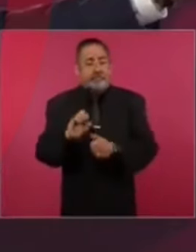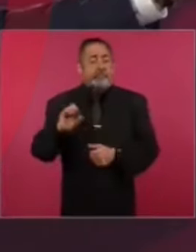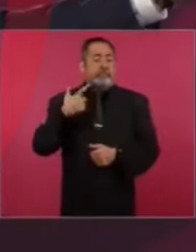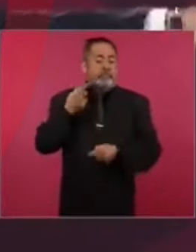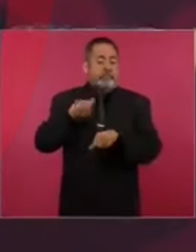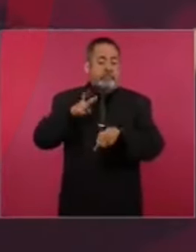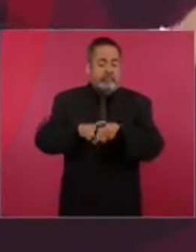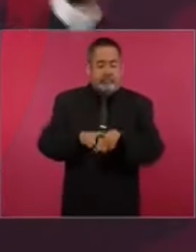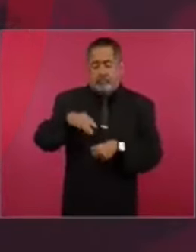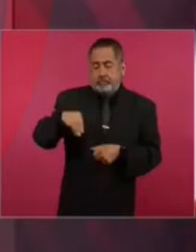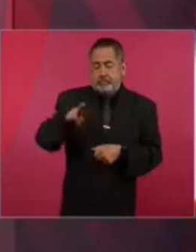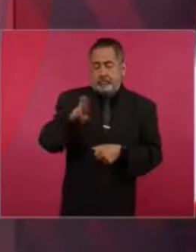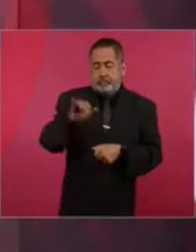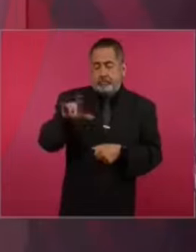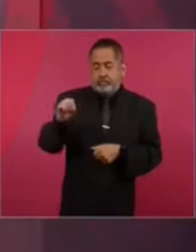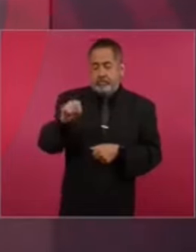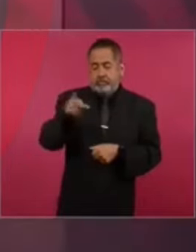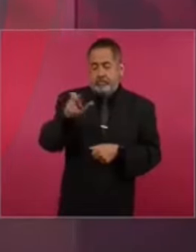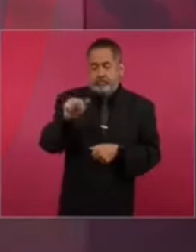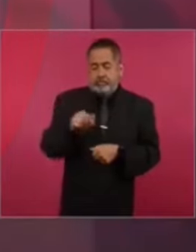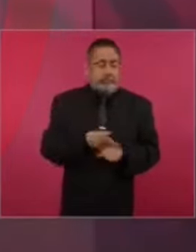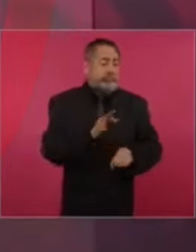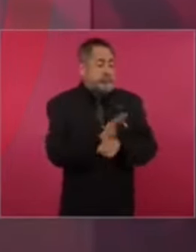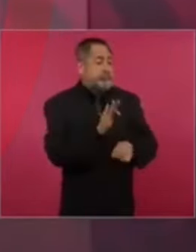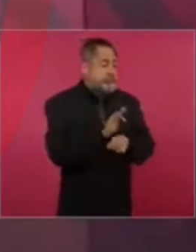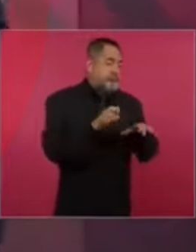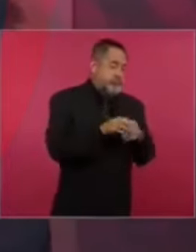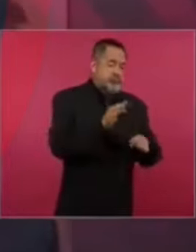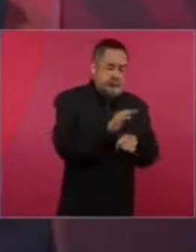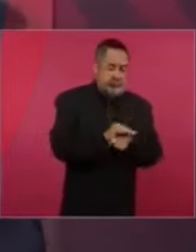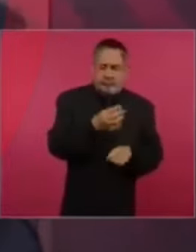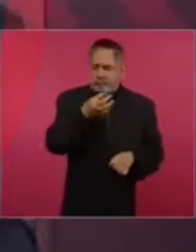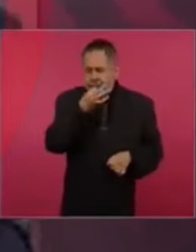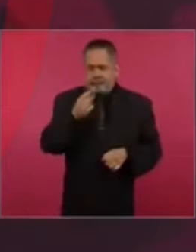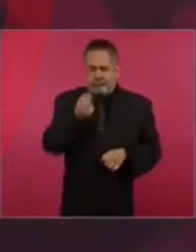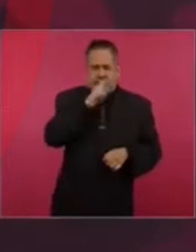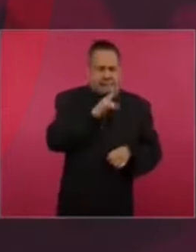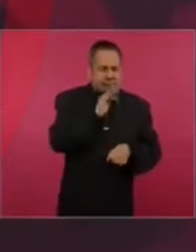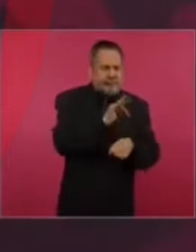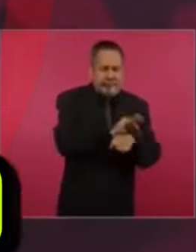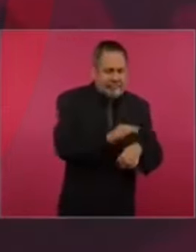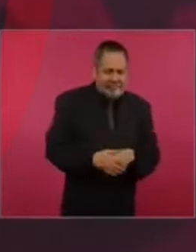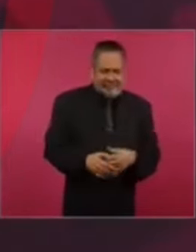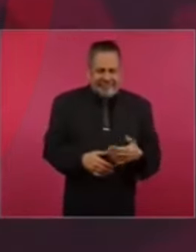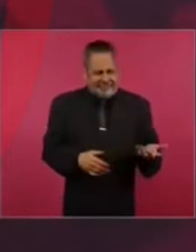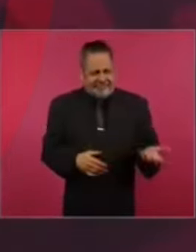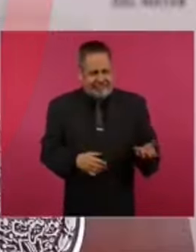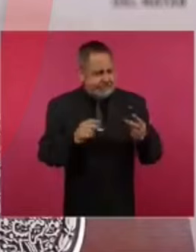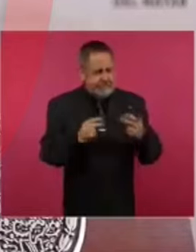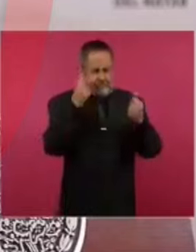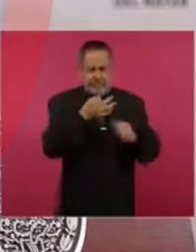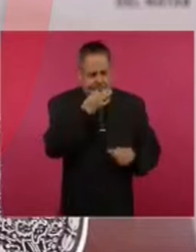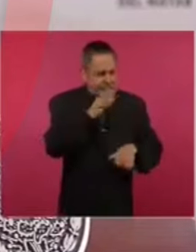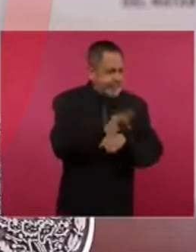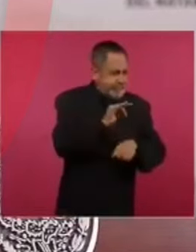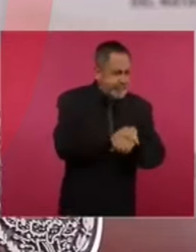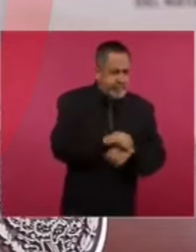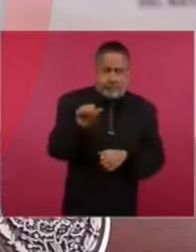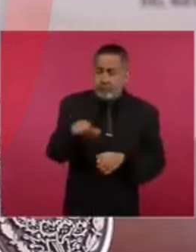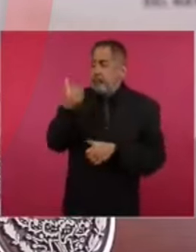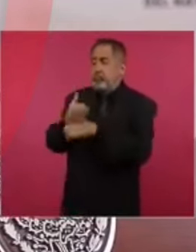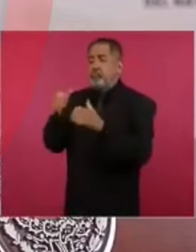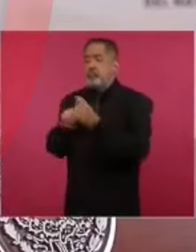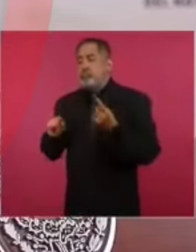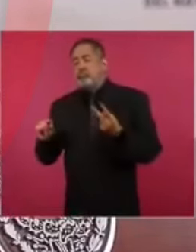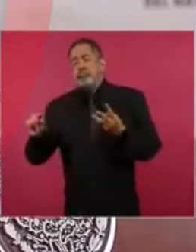Murillo ahí sí es rápido es este Expedito